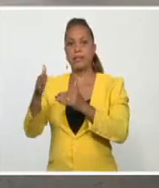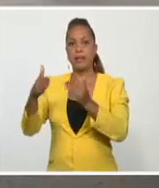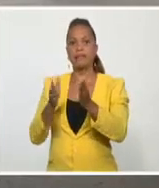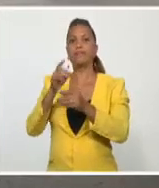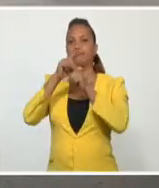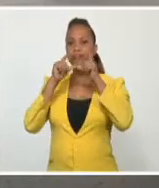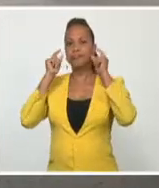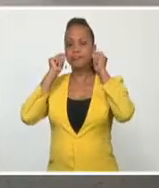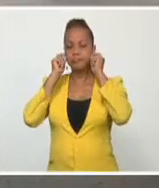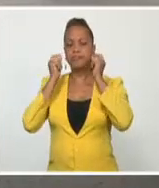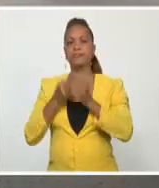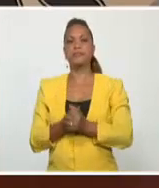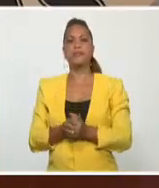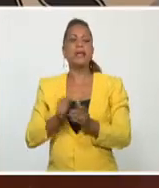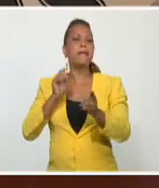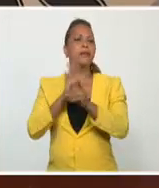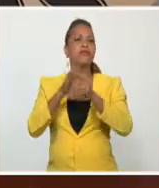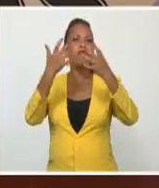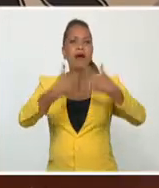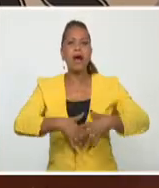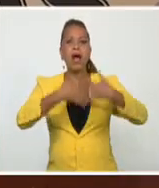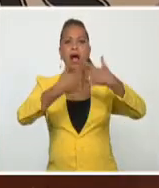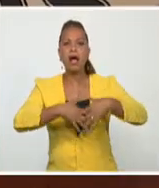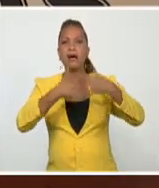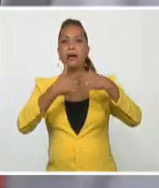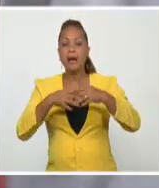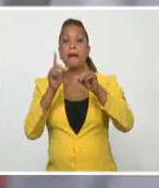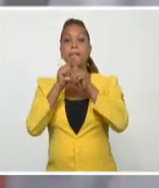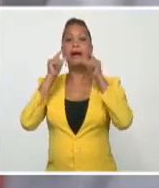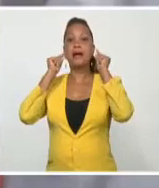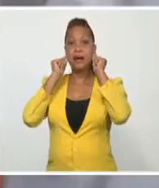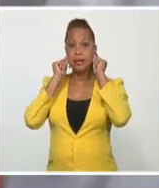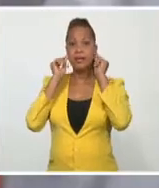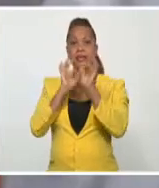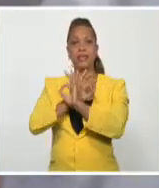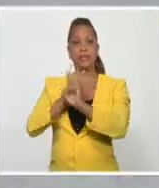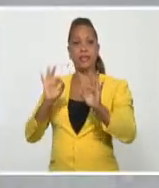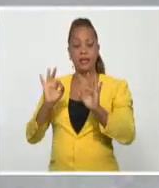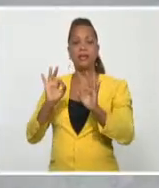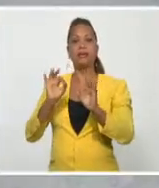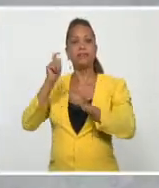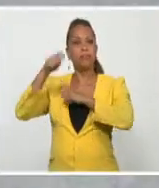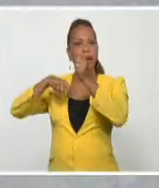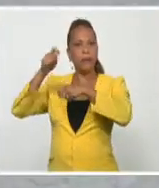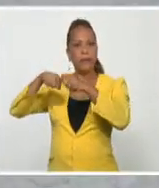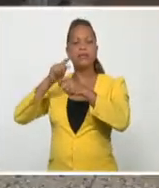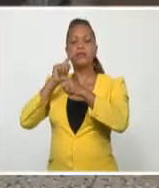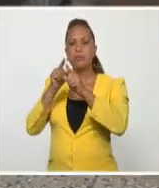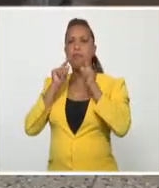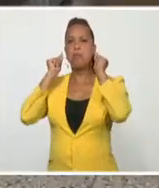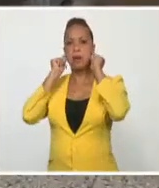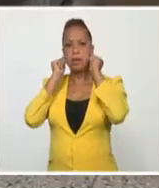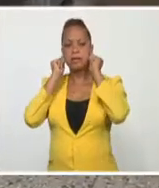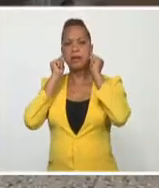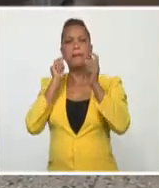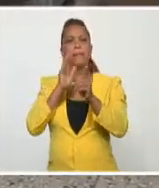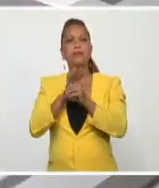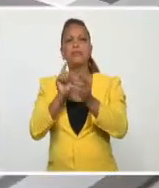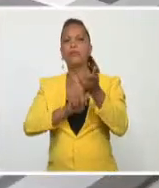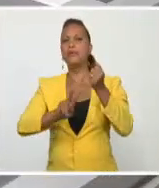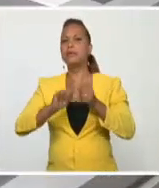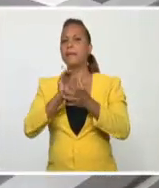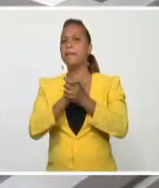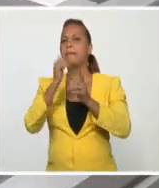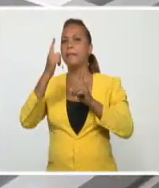La puesta en marcha de una fábrica de mascarillas desechables, higiénicas y quirúrgicas inició en la provincia de Matanzas. Con dos líneas